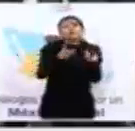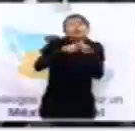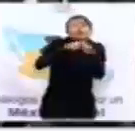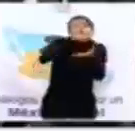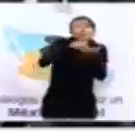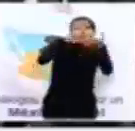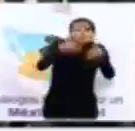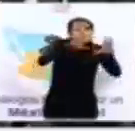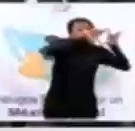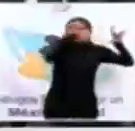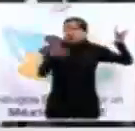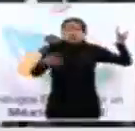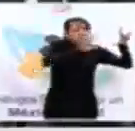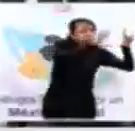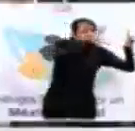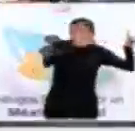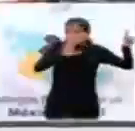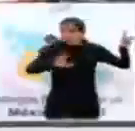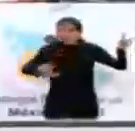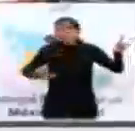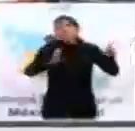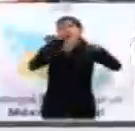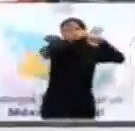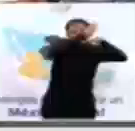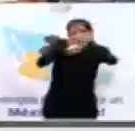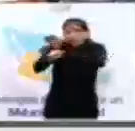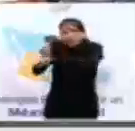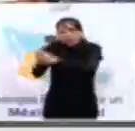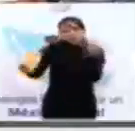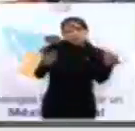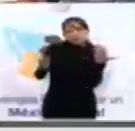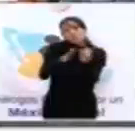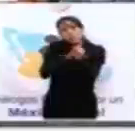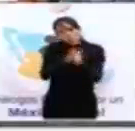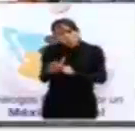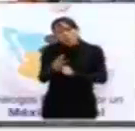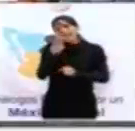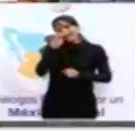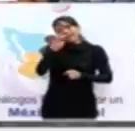desde el Coneval eso es lo que vemos, la situación rural